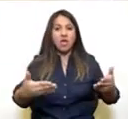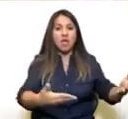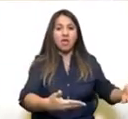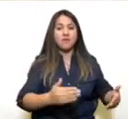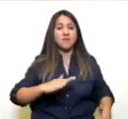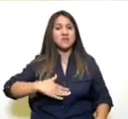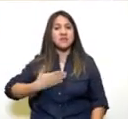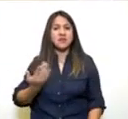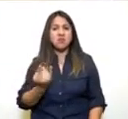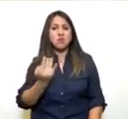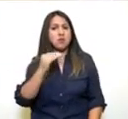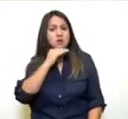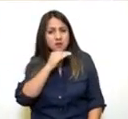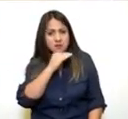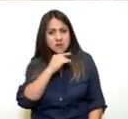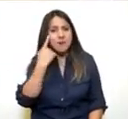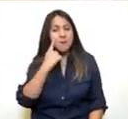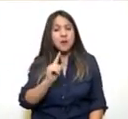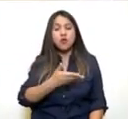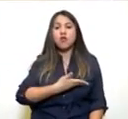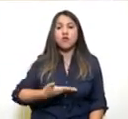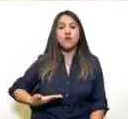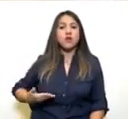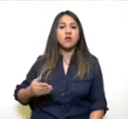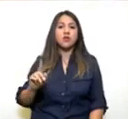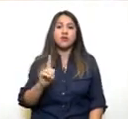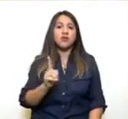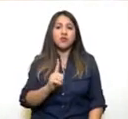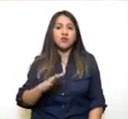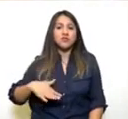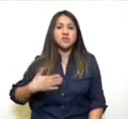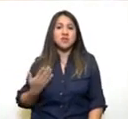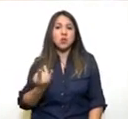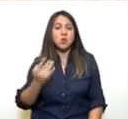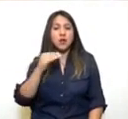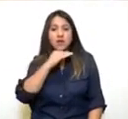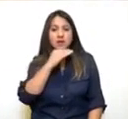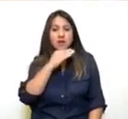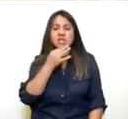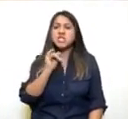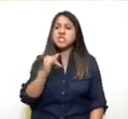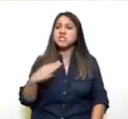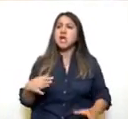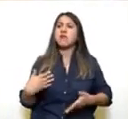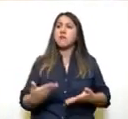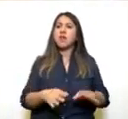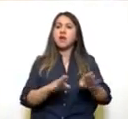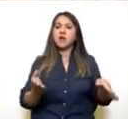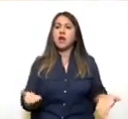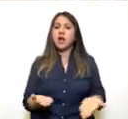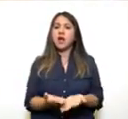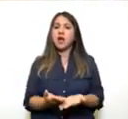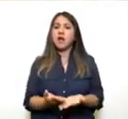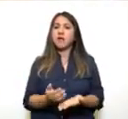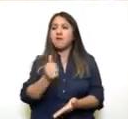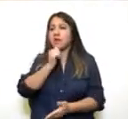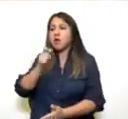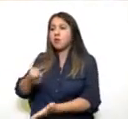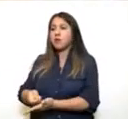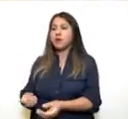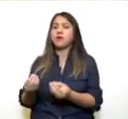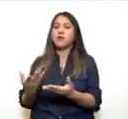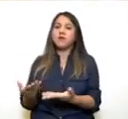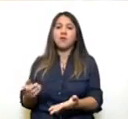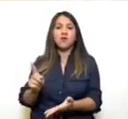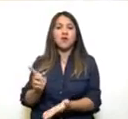sentimos la urgencia pero el gobierno no hace no sintió en el momento adecuado que esto era urgente usted no se